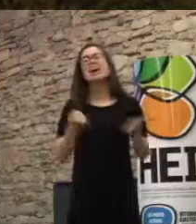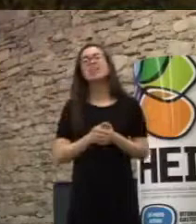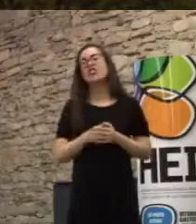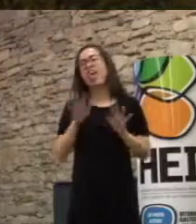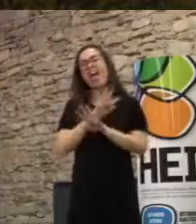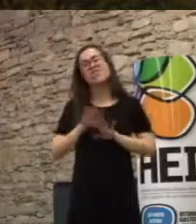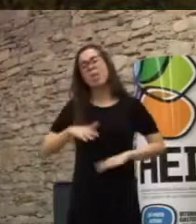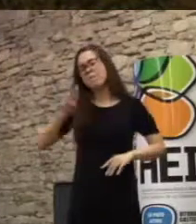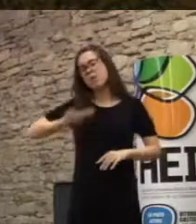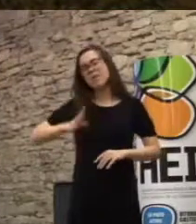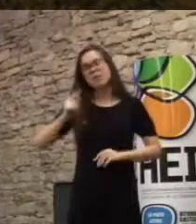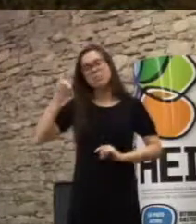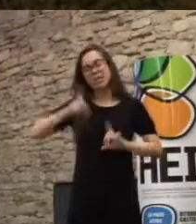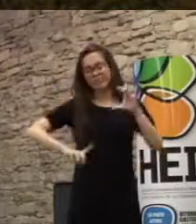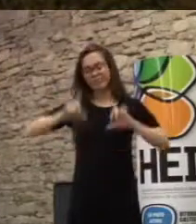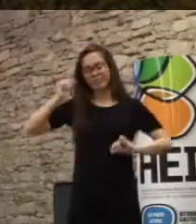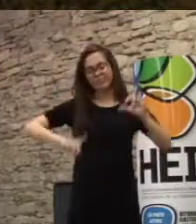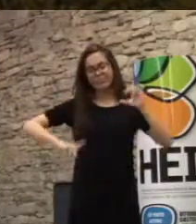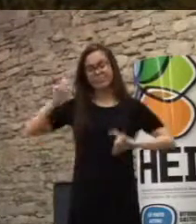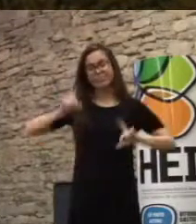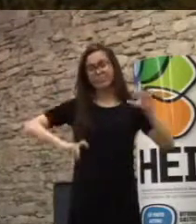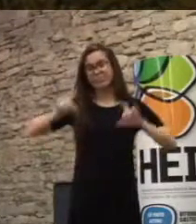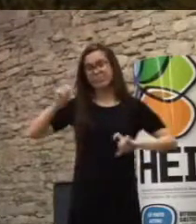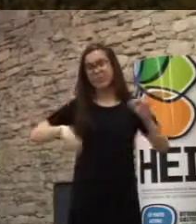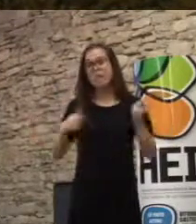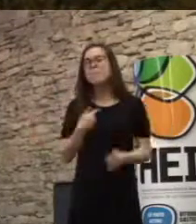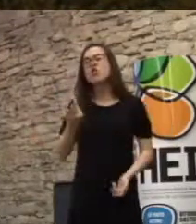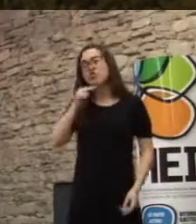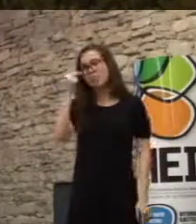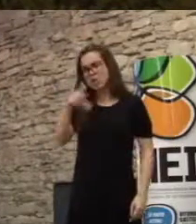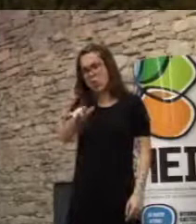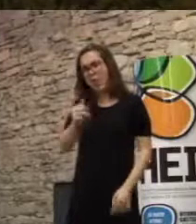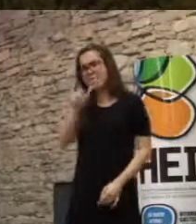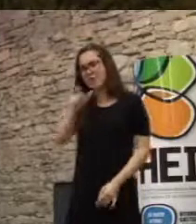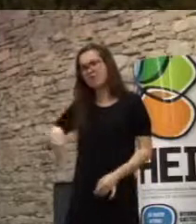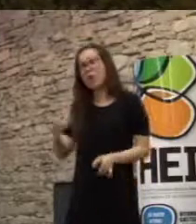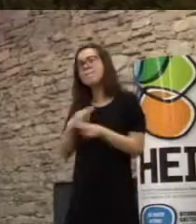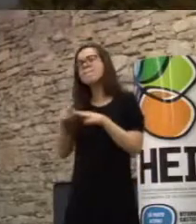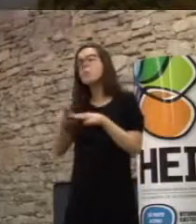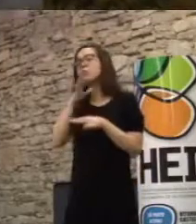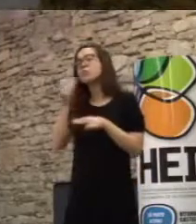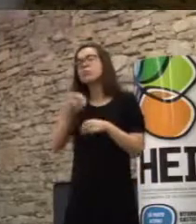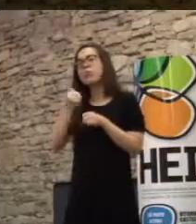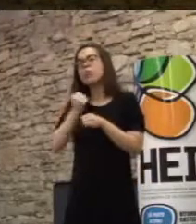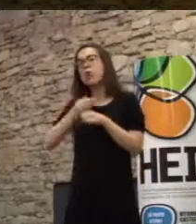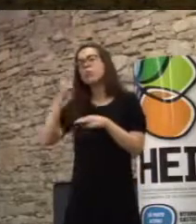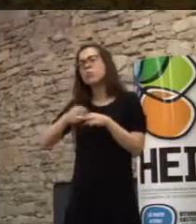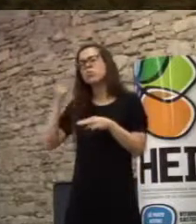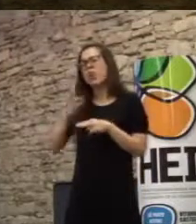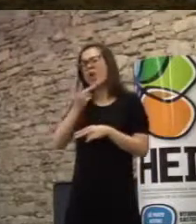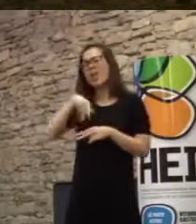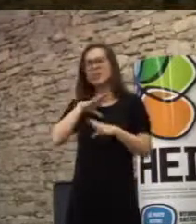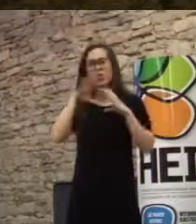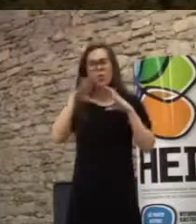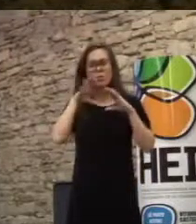llevas todo y tengo mucho respeto por nuestros amigos políticos porque tienen un trabajo muy muy duro si tienen que comunicar